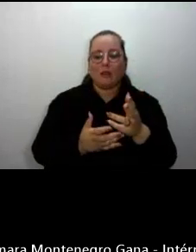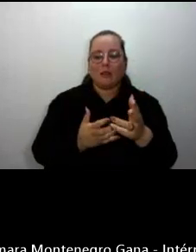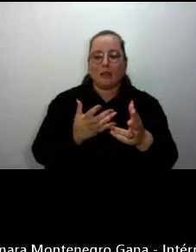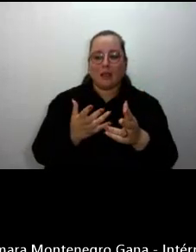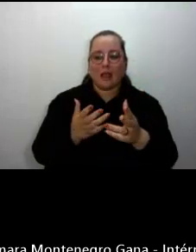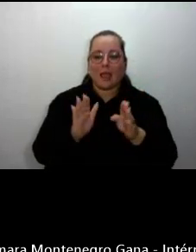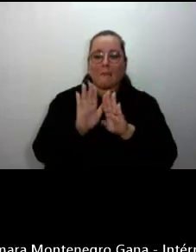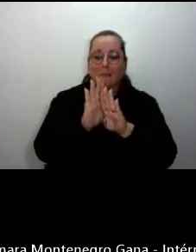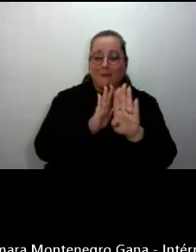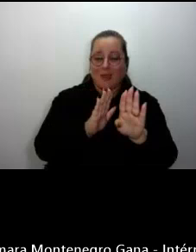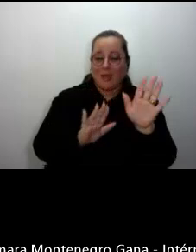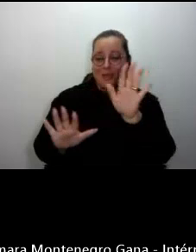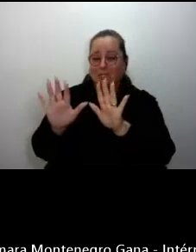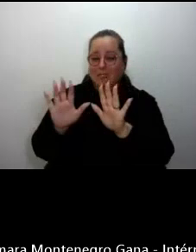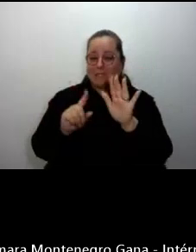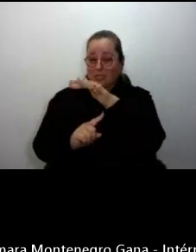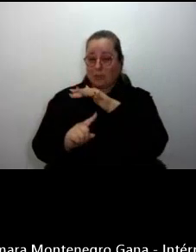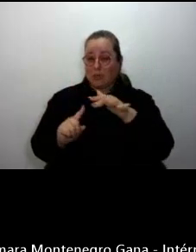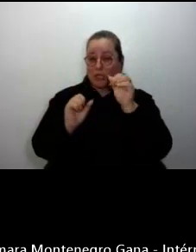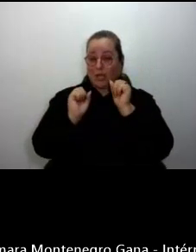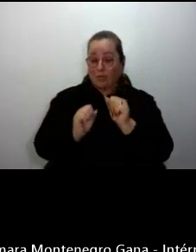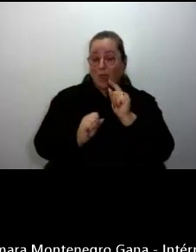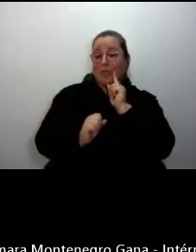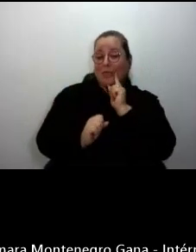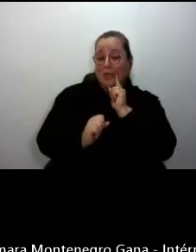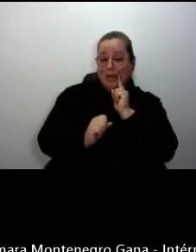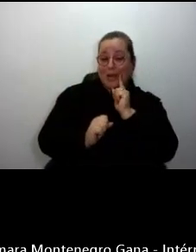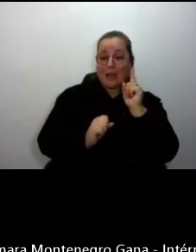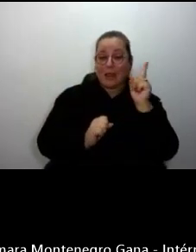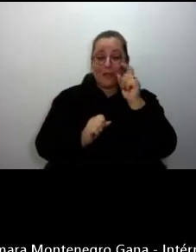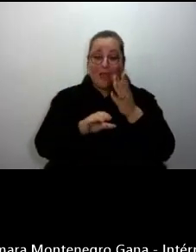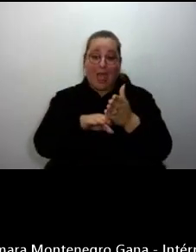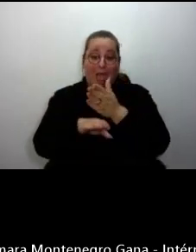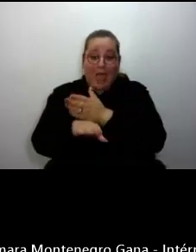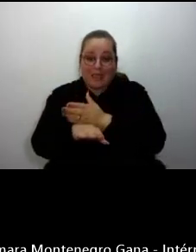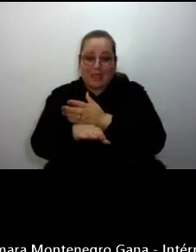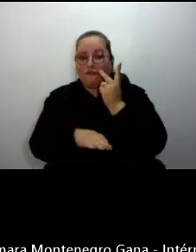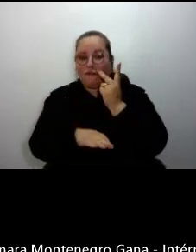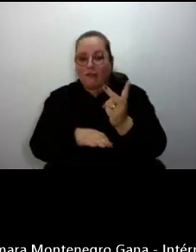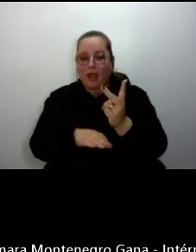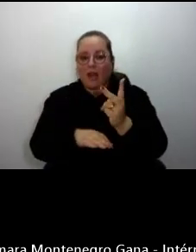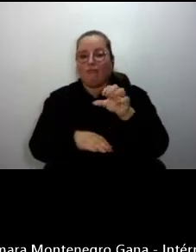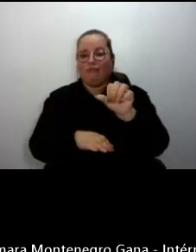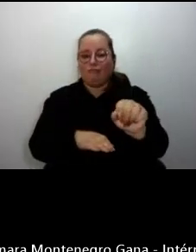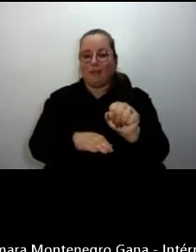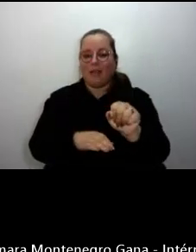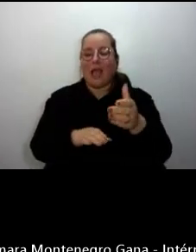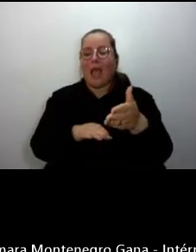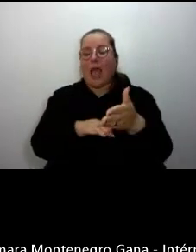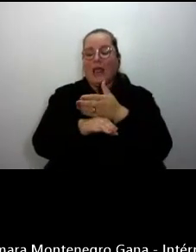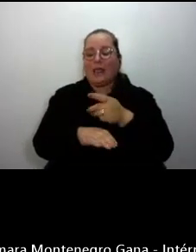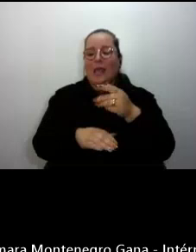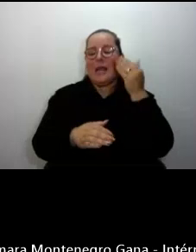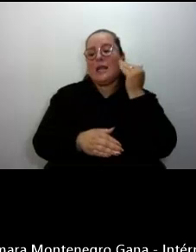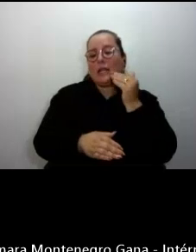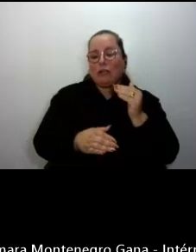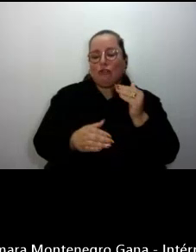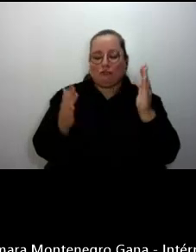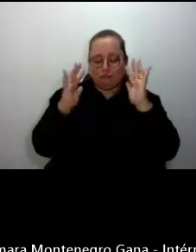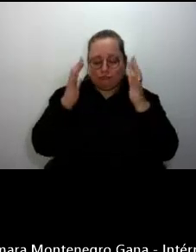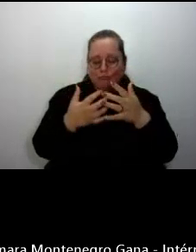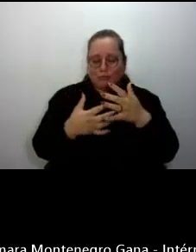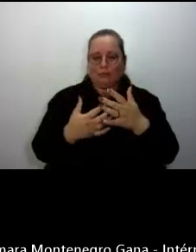prevenir situaciones, ¿verdad?, que puedan generar situaciones anticipadas ante situaciones de desregulación emocional y conductual.